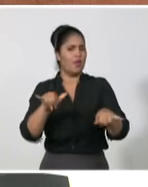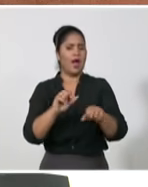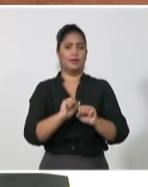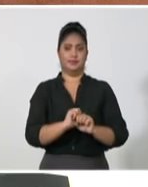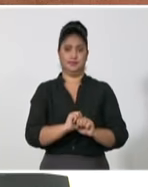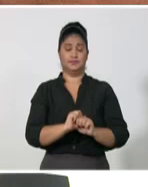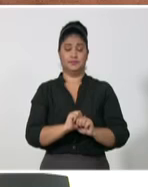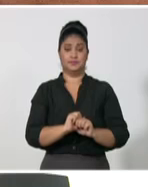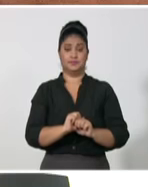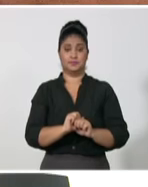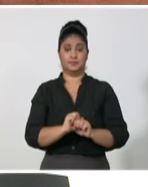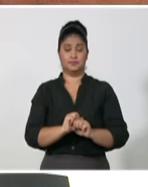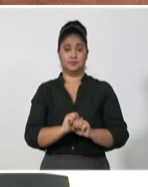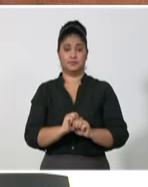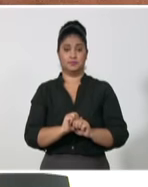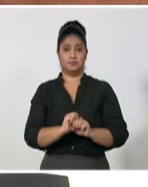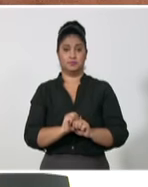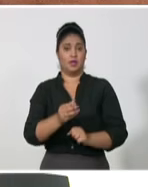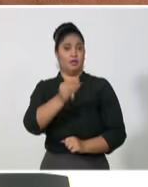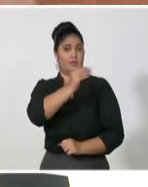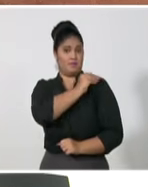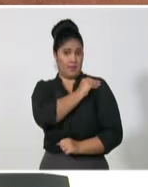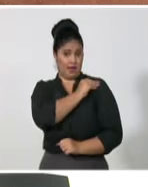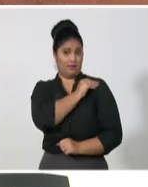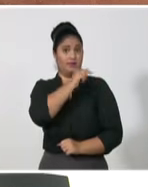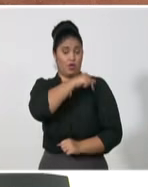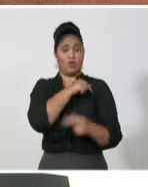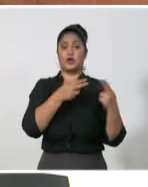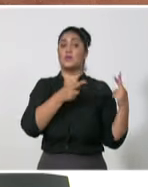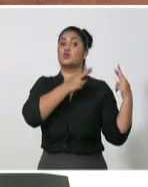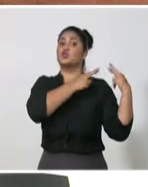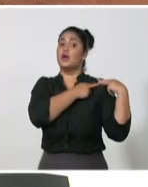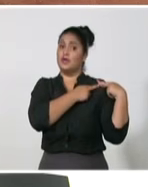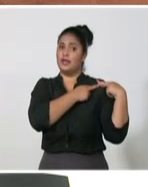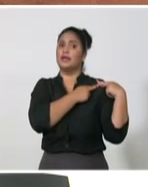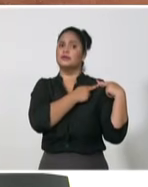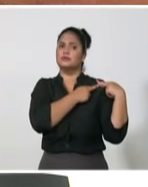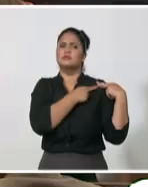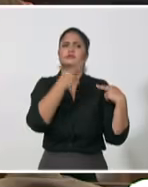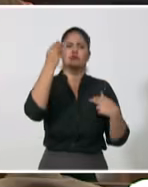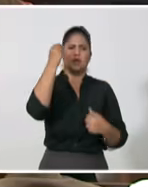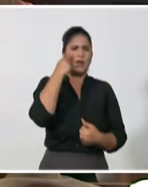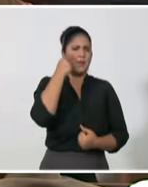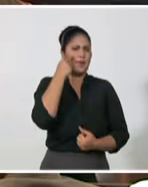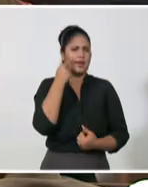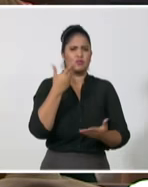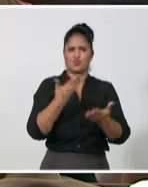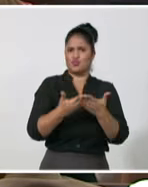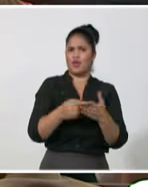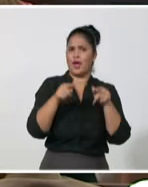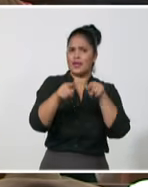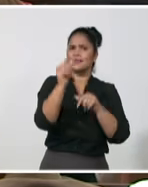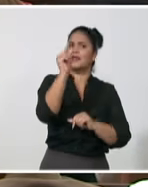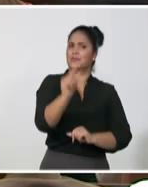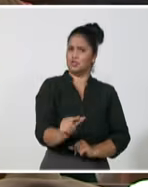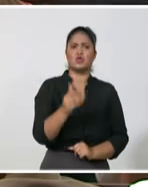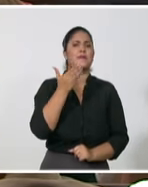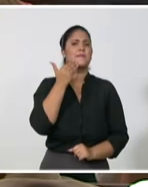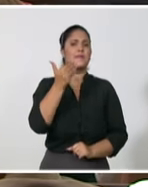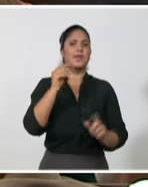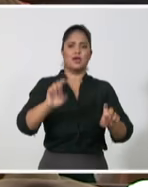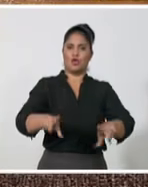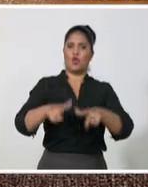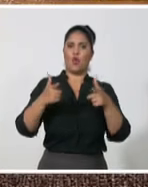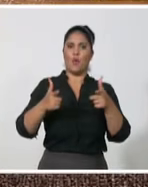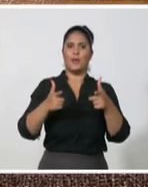la hora de evaluar el desempeño de los cuadros y de los jefes que ese elemento forme parte de la evaluación entre los propósitos de la estrategia está